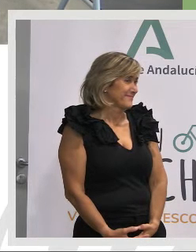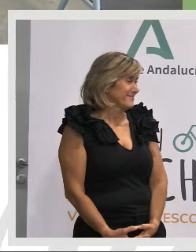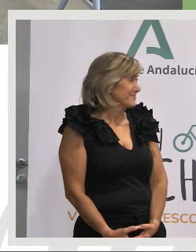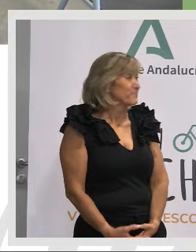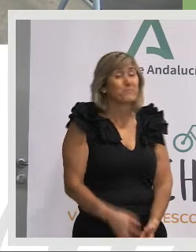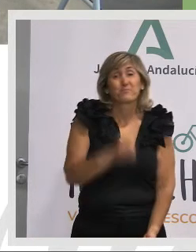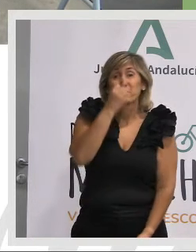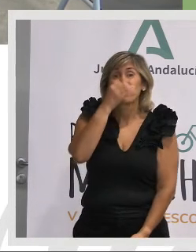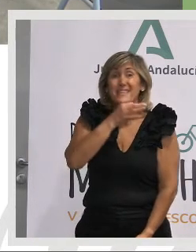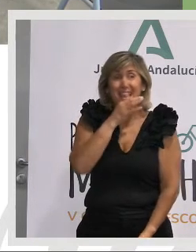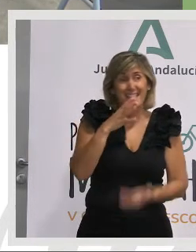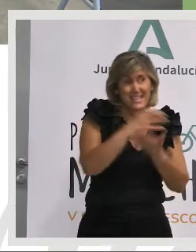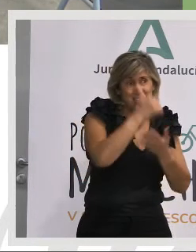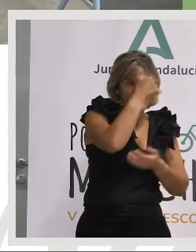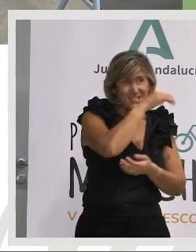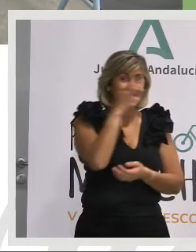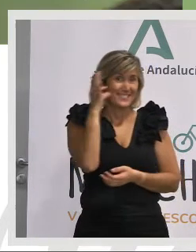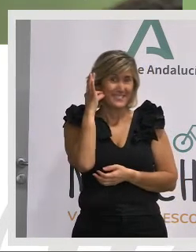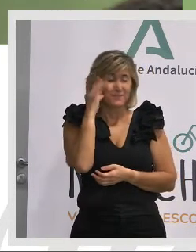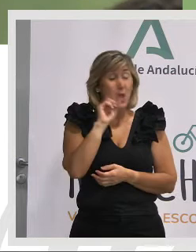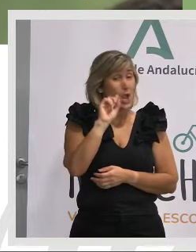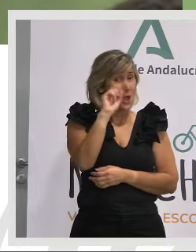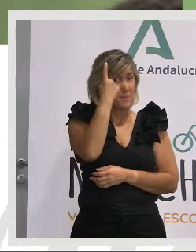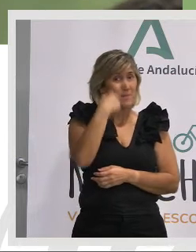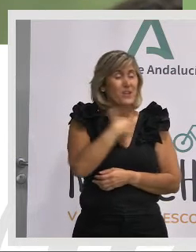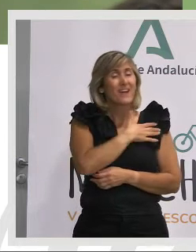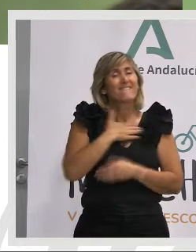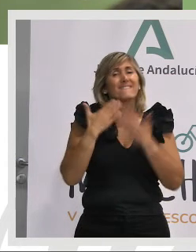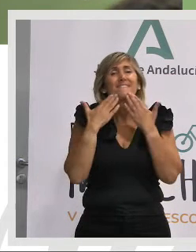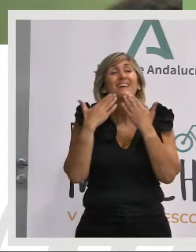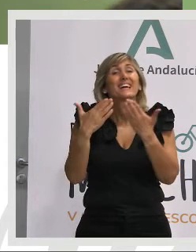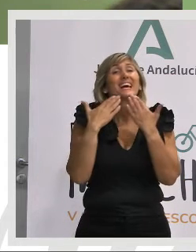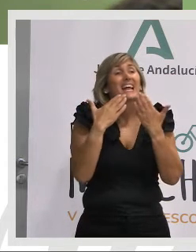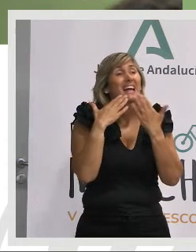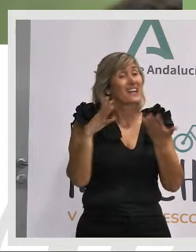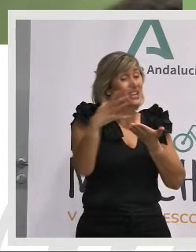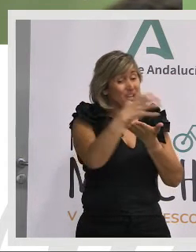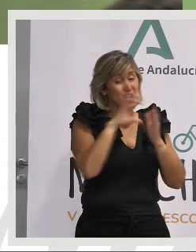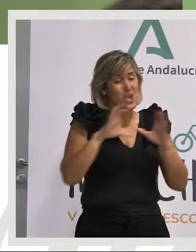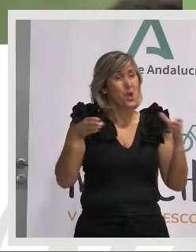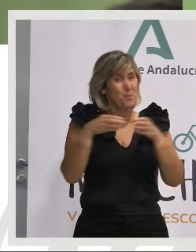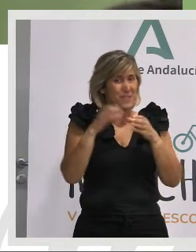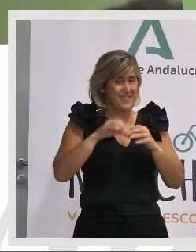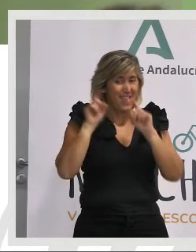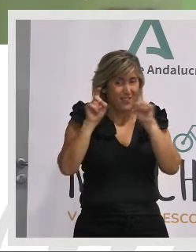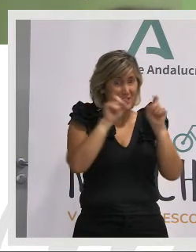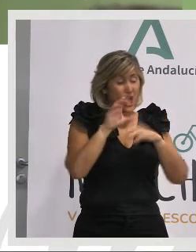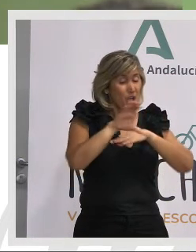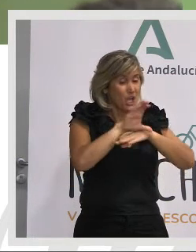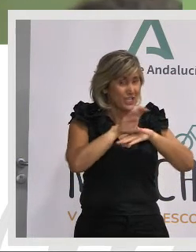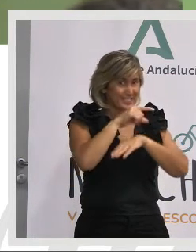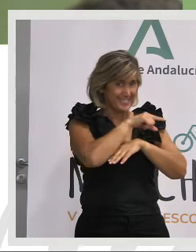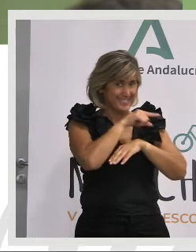Buenas tardes a todos y a todas. En primer lugar, me gustaría dar las gracias en nombre de toda nuestra comunidad educativa a la Consejería de